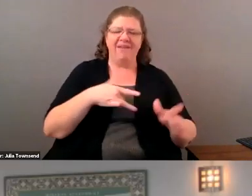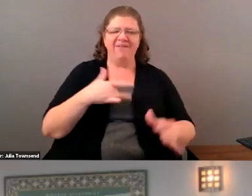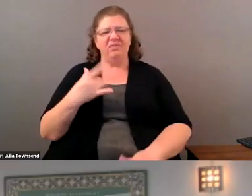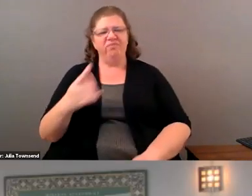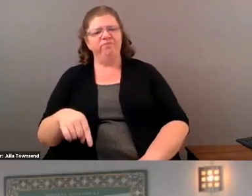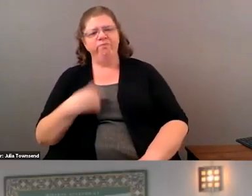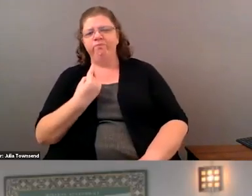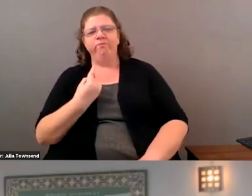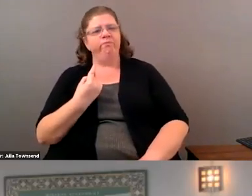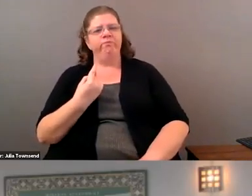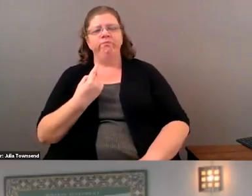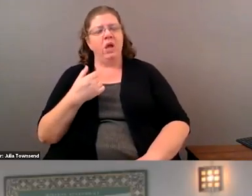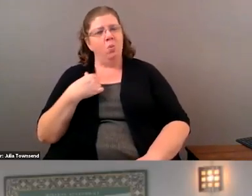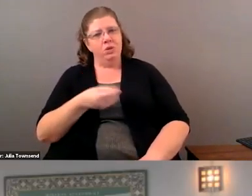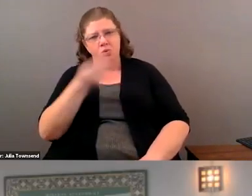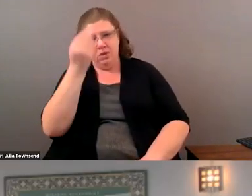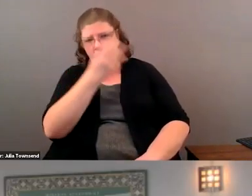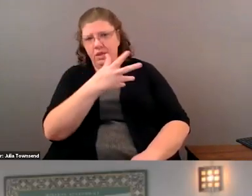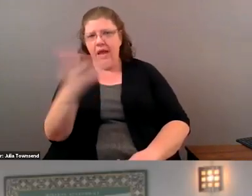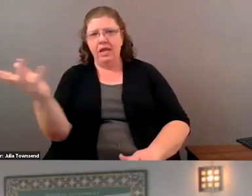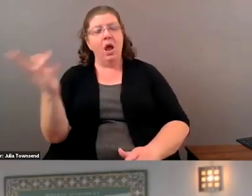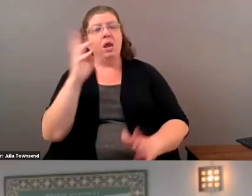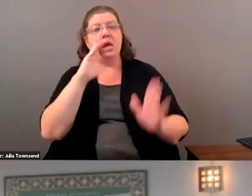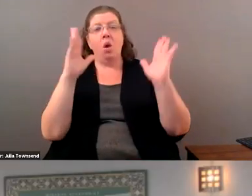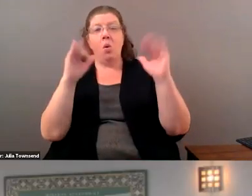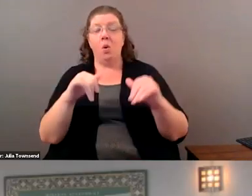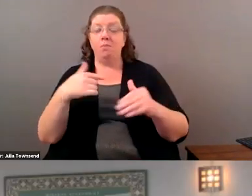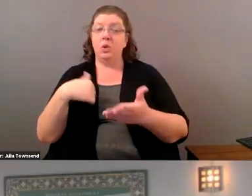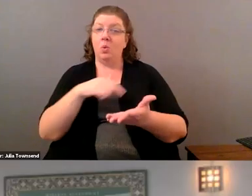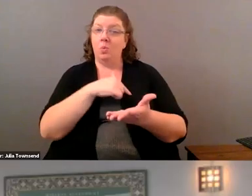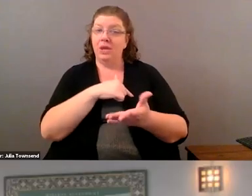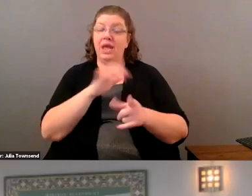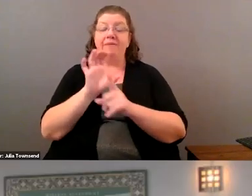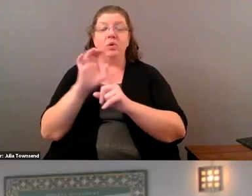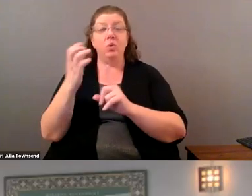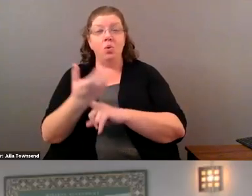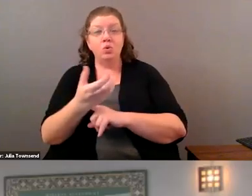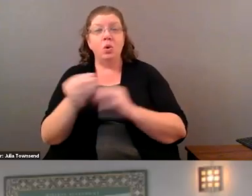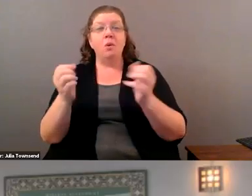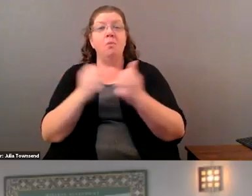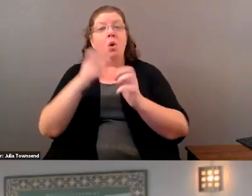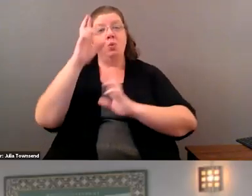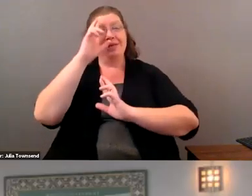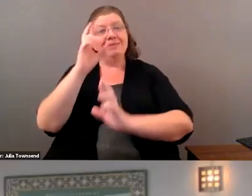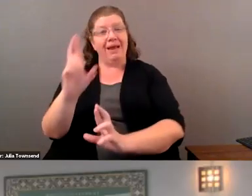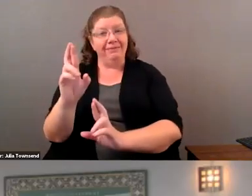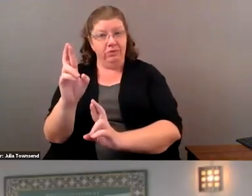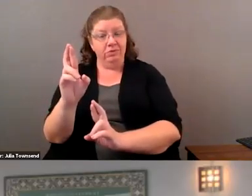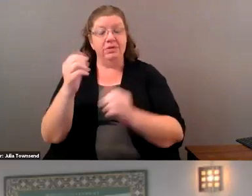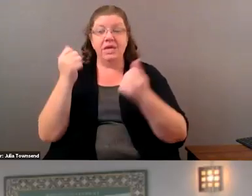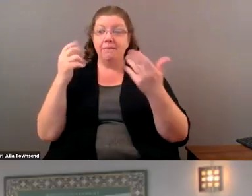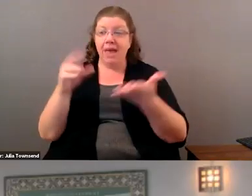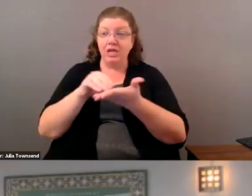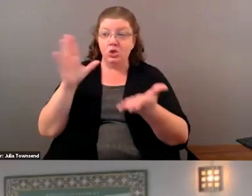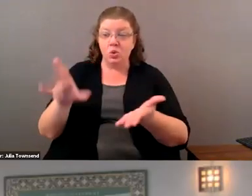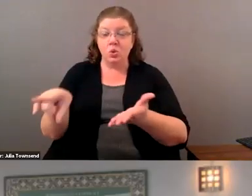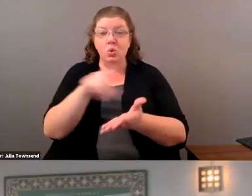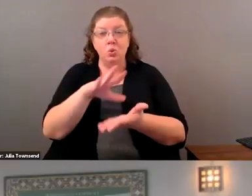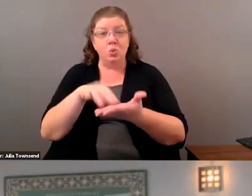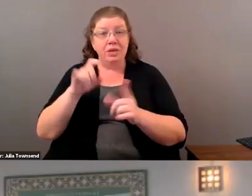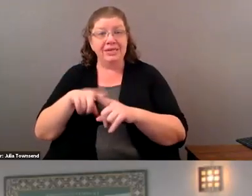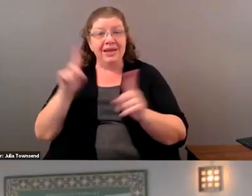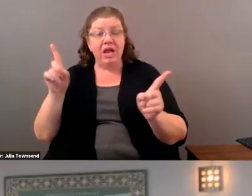conversaciones sobre esto y yo sé que a veces en la jep y si tienen que usar el lenguaje técnico pero yo quiero que ustedes simplemente